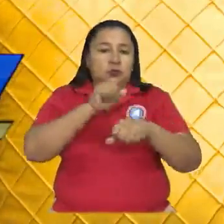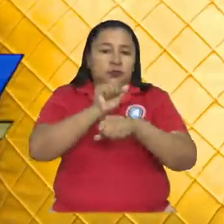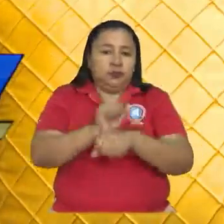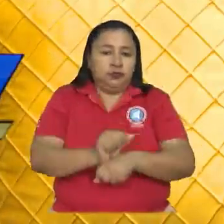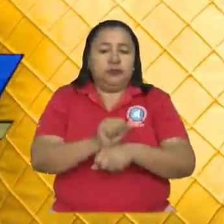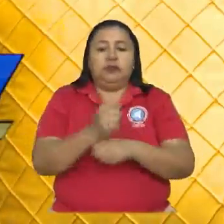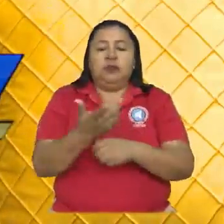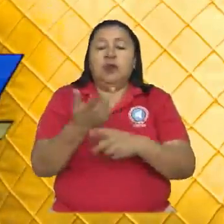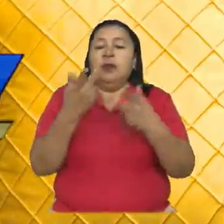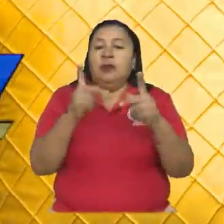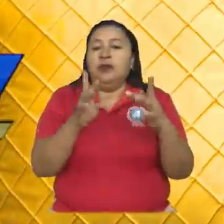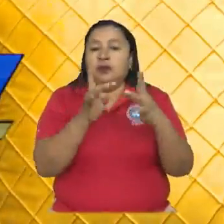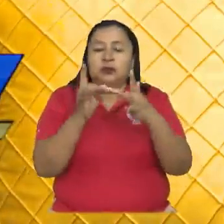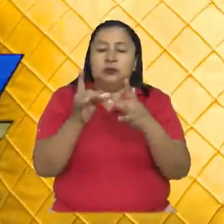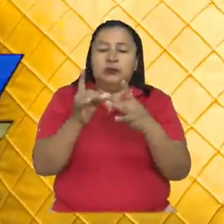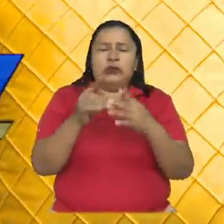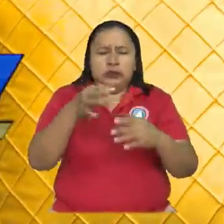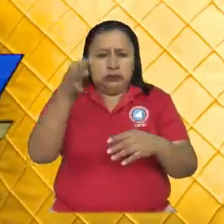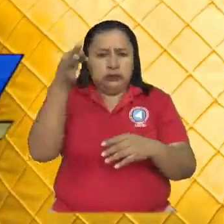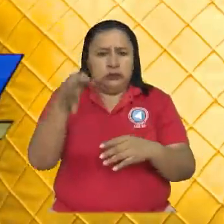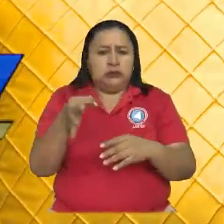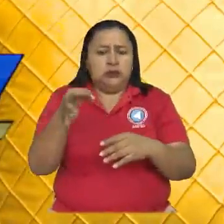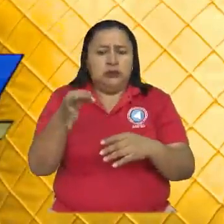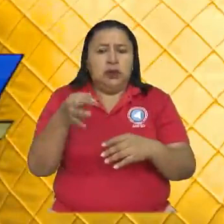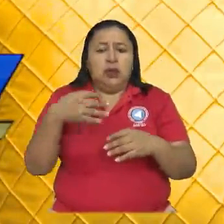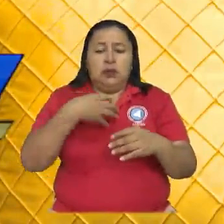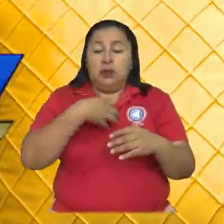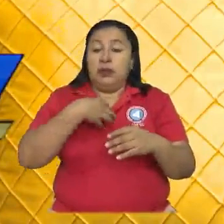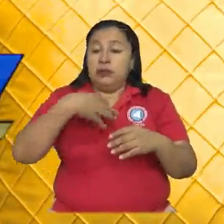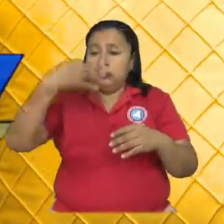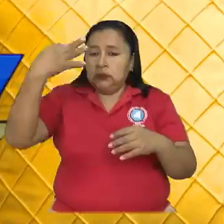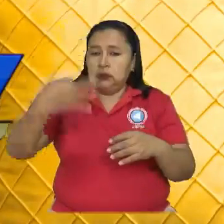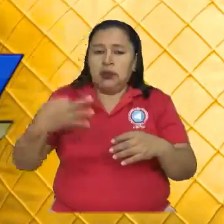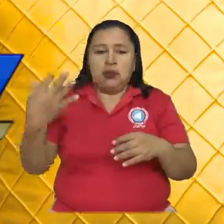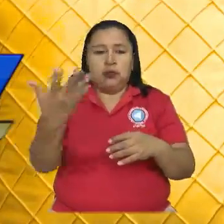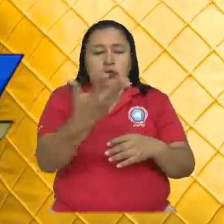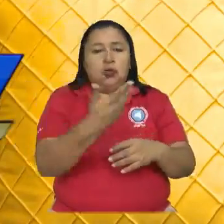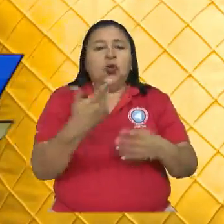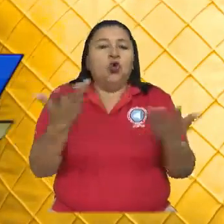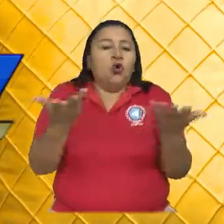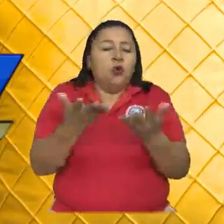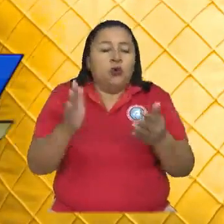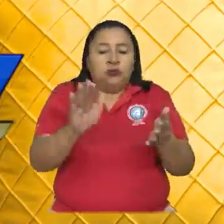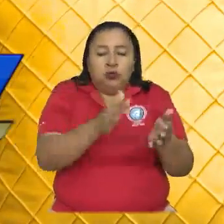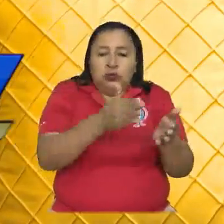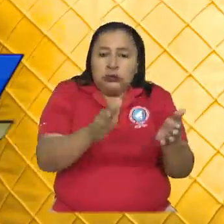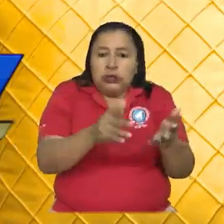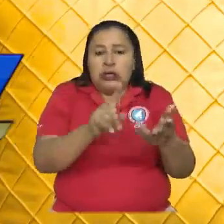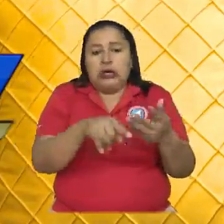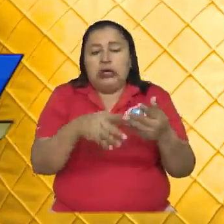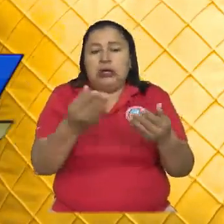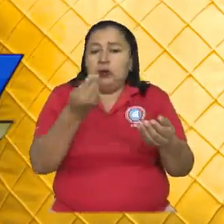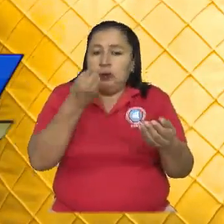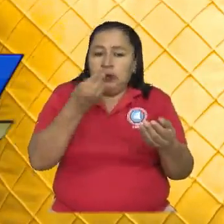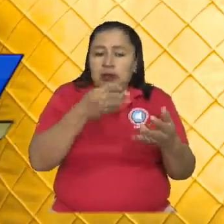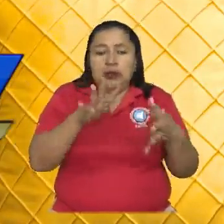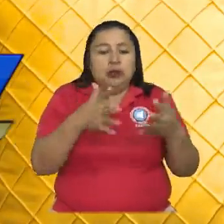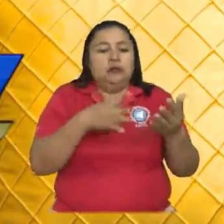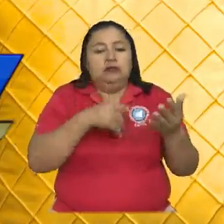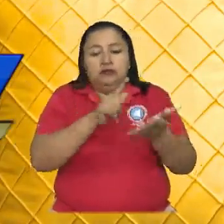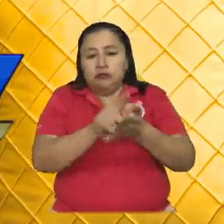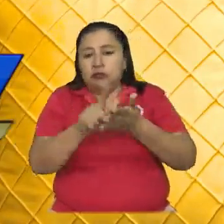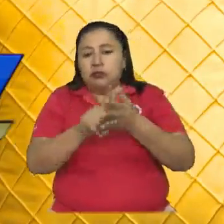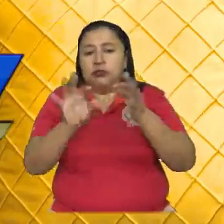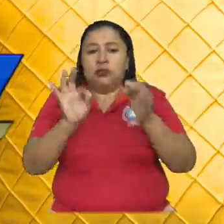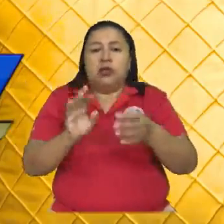pero sobre todo para garantizar esa seguridad también en la manipulación de los alimentos, de las